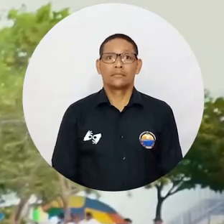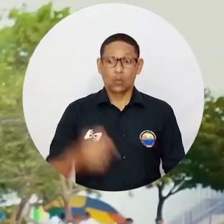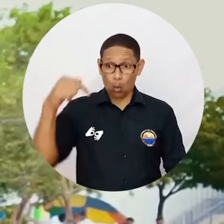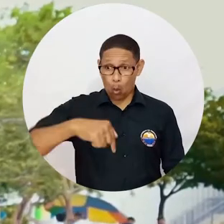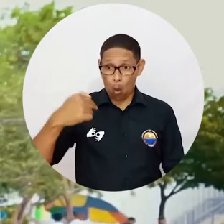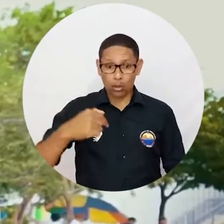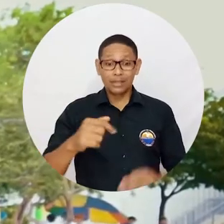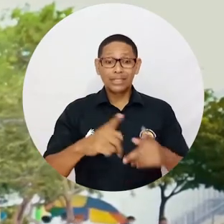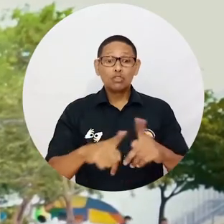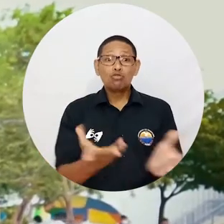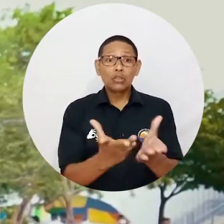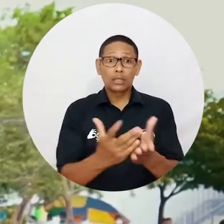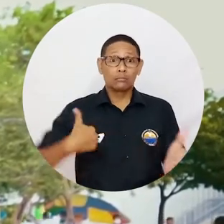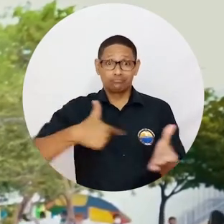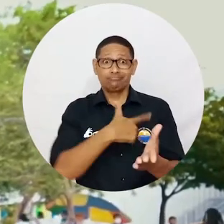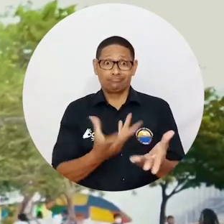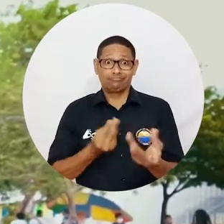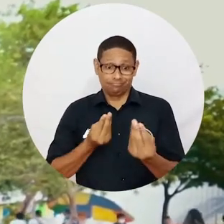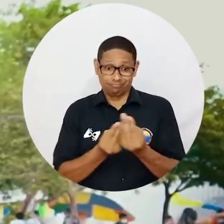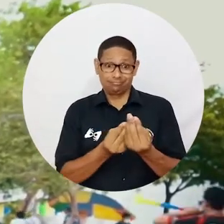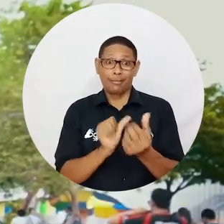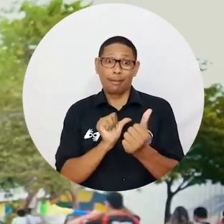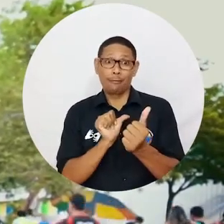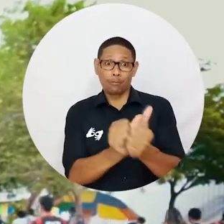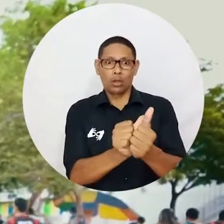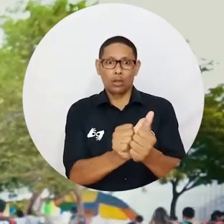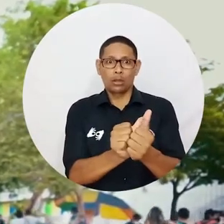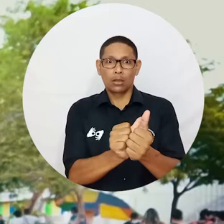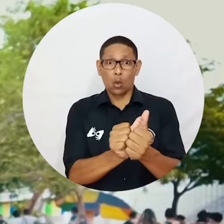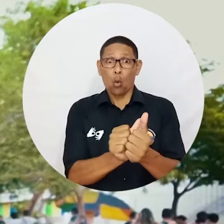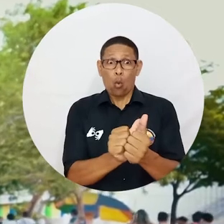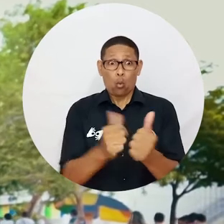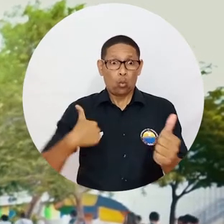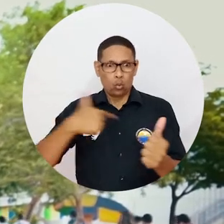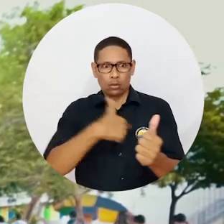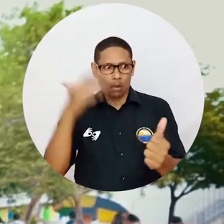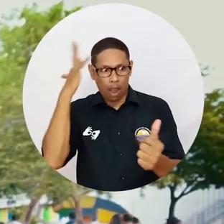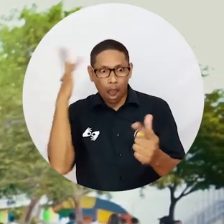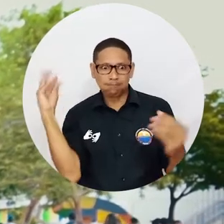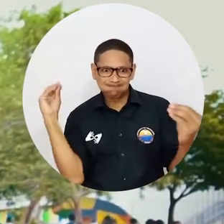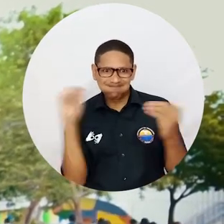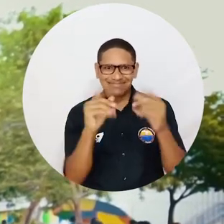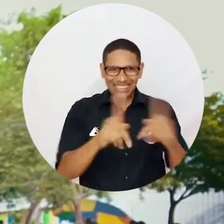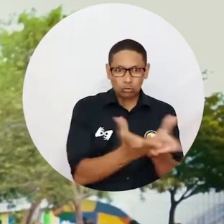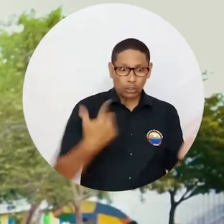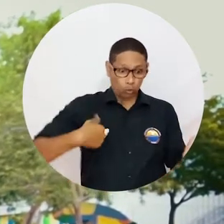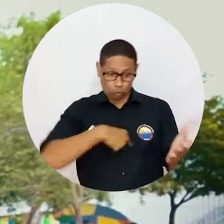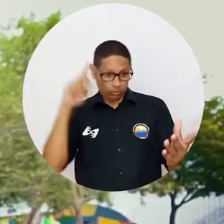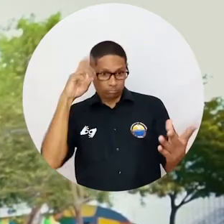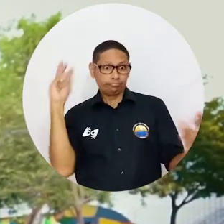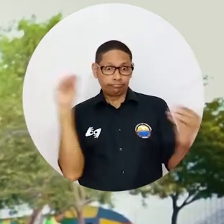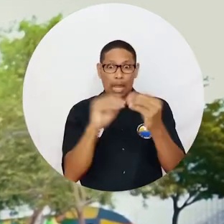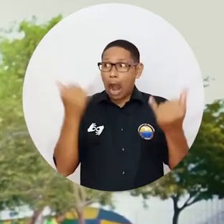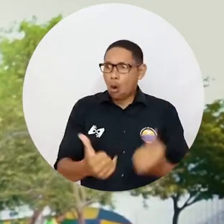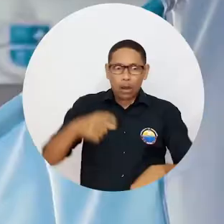Estamos acompañando a los estudiantes en un llamado de una mesa triparlamentaria en la que nosotros hemos coincidido y hemos hecho convergencia con los estudiantes. Es un